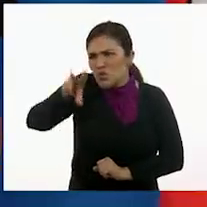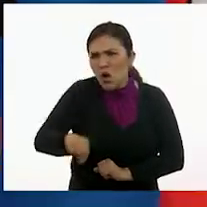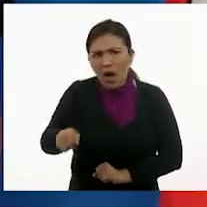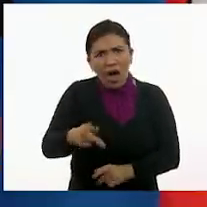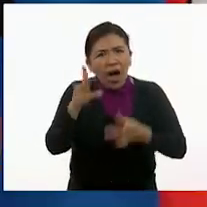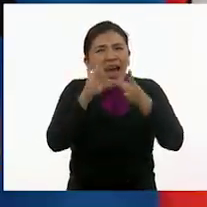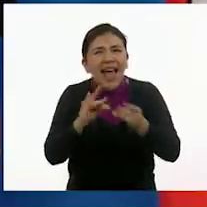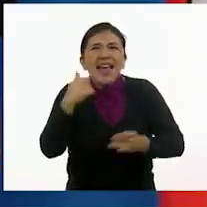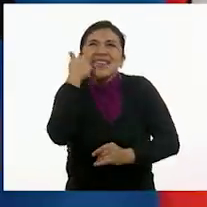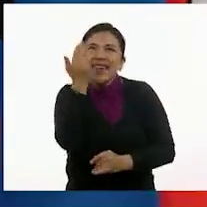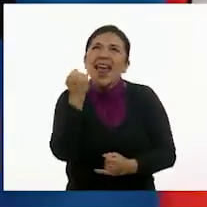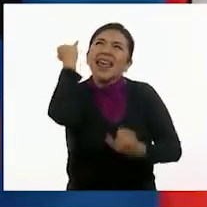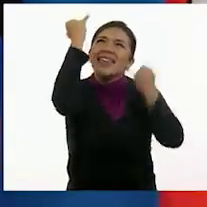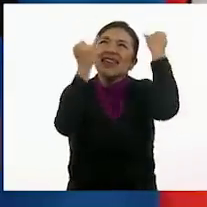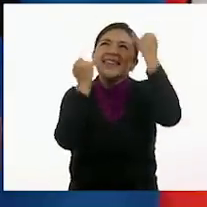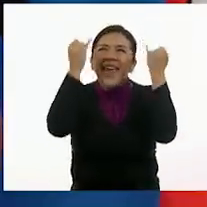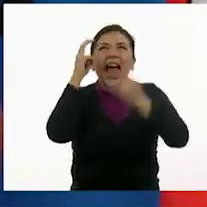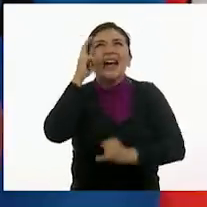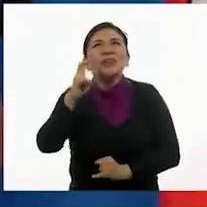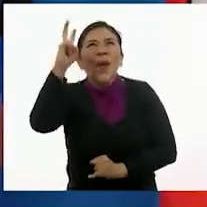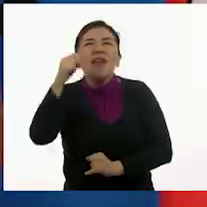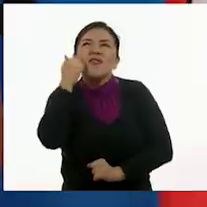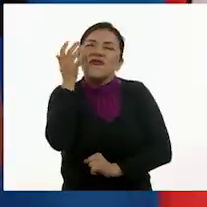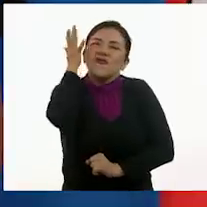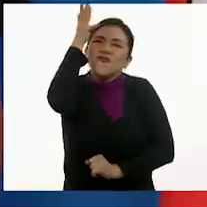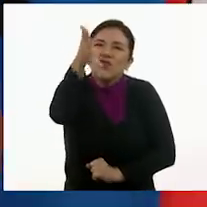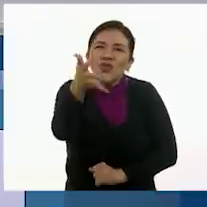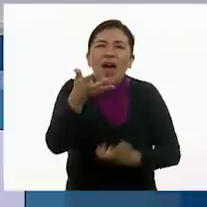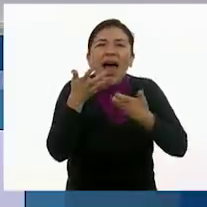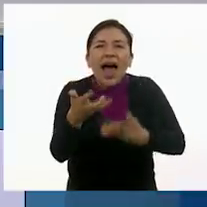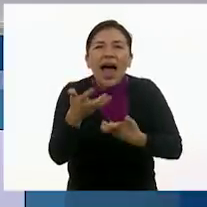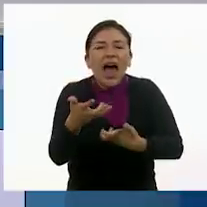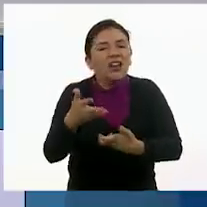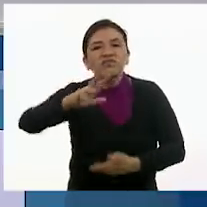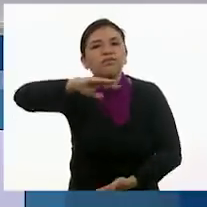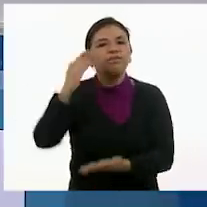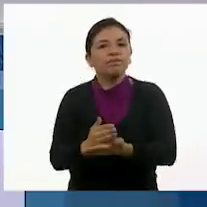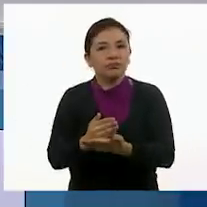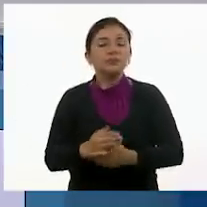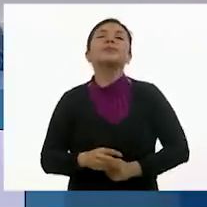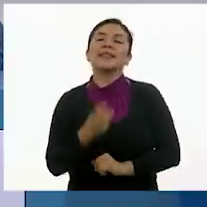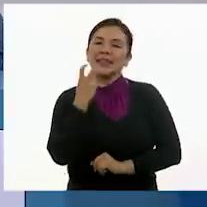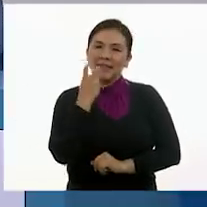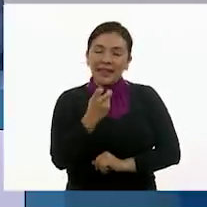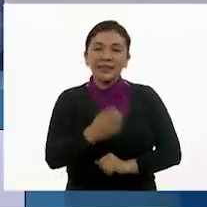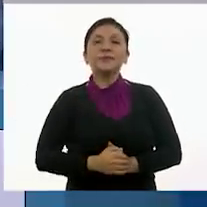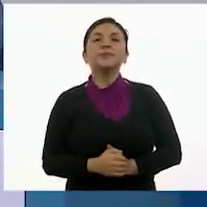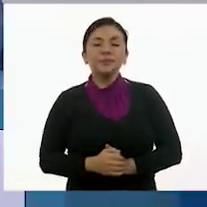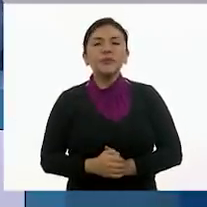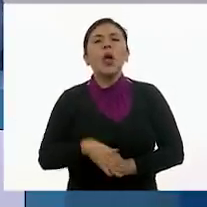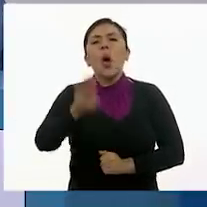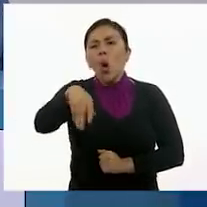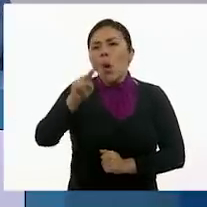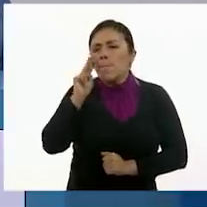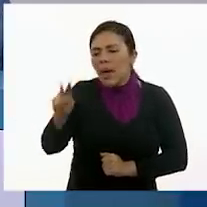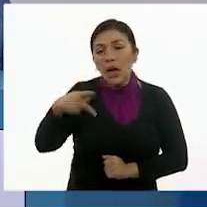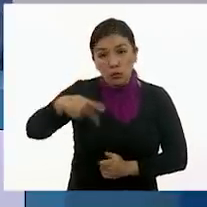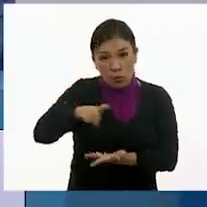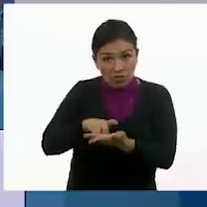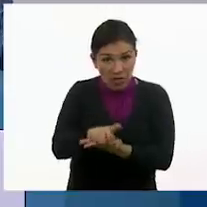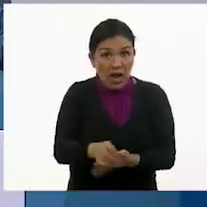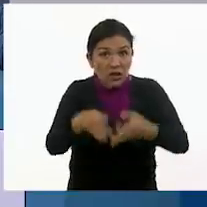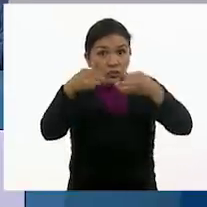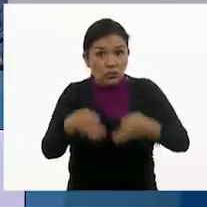expresar sus ideas ni sus aspiraciones. Exacto. Y ahora díganme, ¿cómo se afectó su